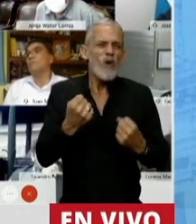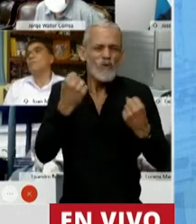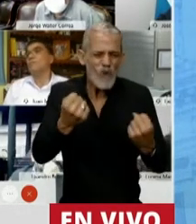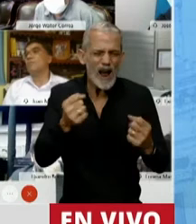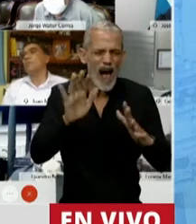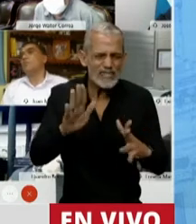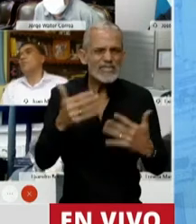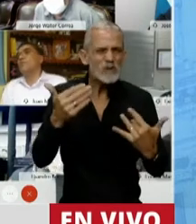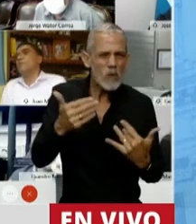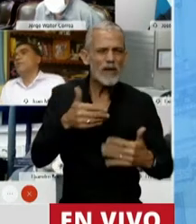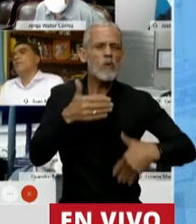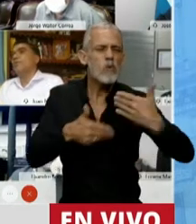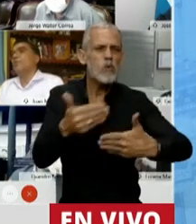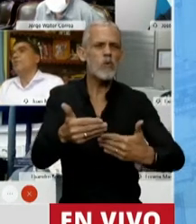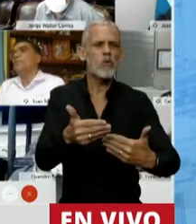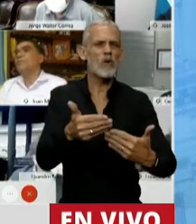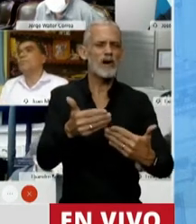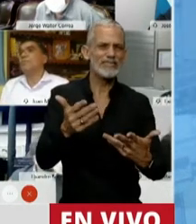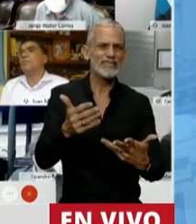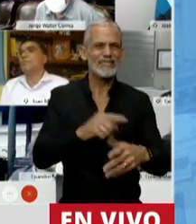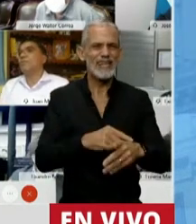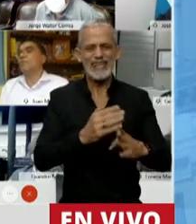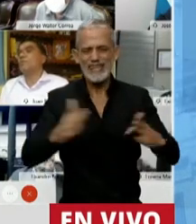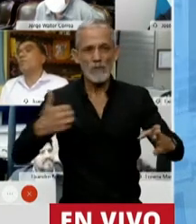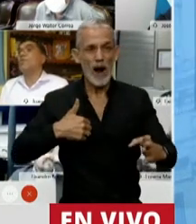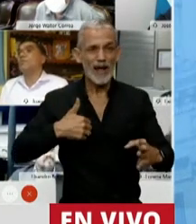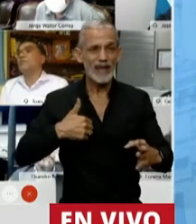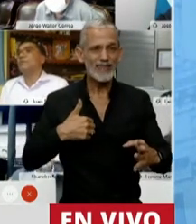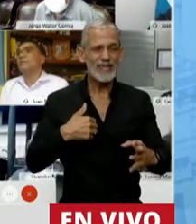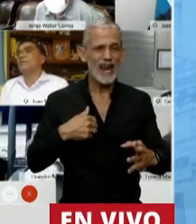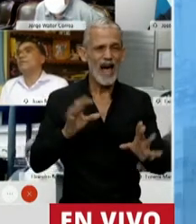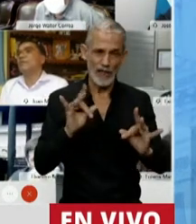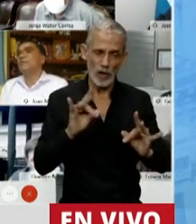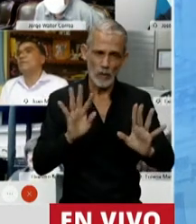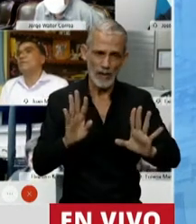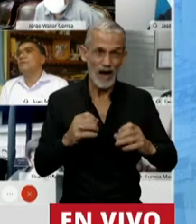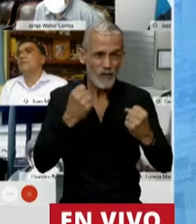que vamos a poder desarrollar en este tiempo en la Argentina, una Argentina complicada.